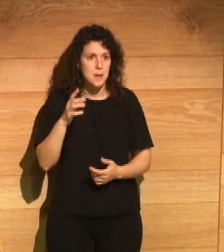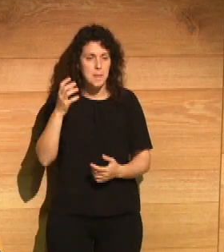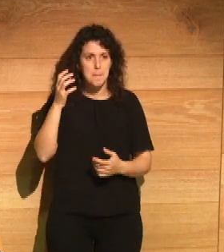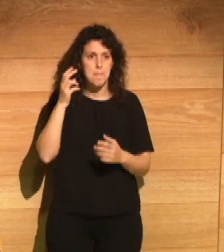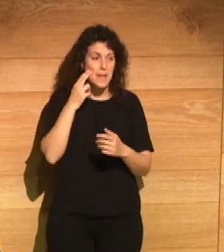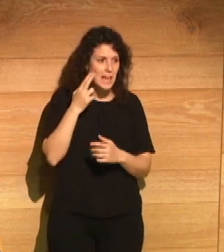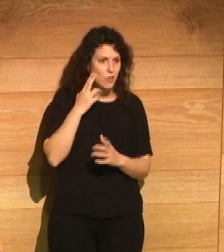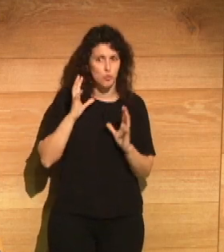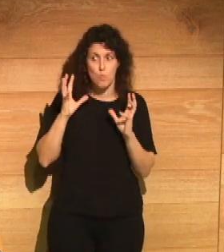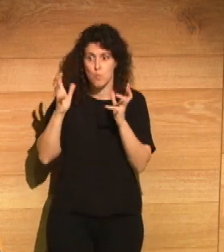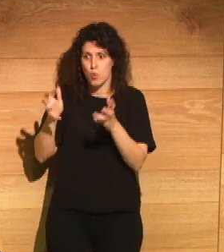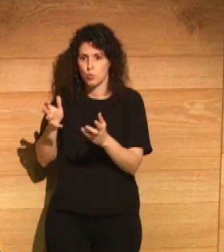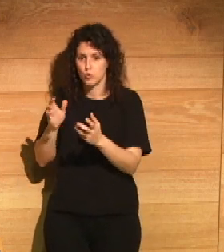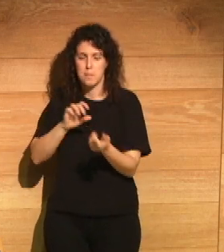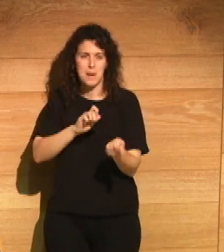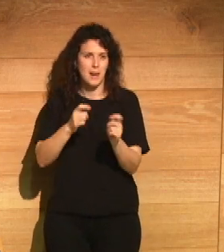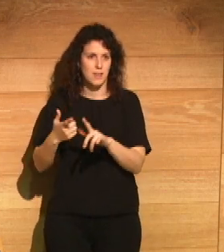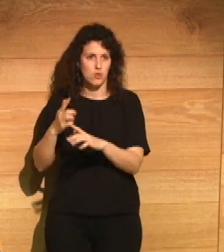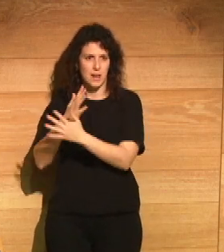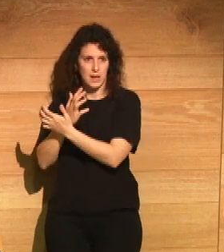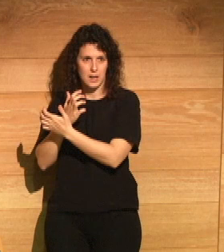monstruos interiores y mirarlos a la cara.